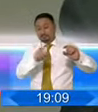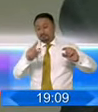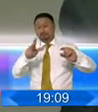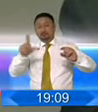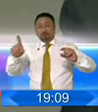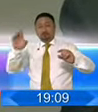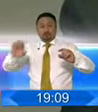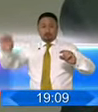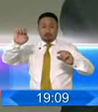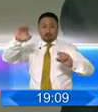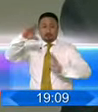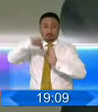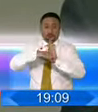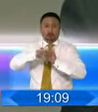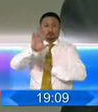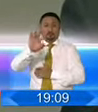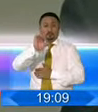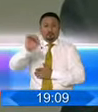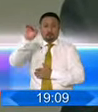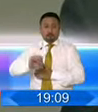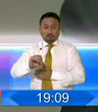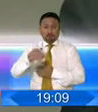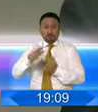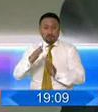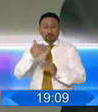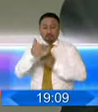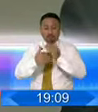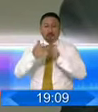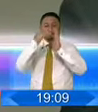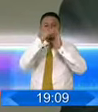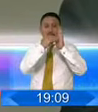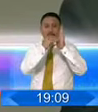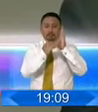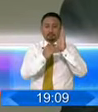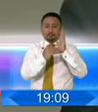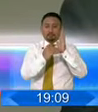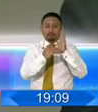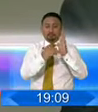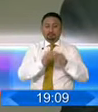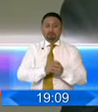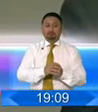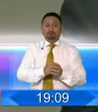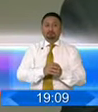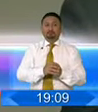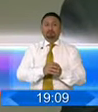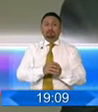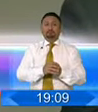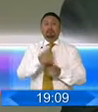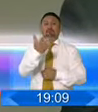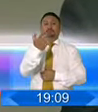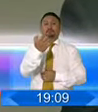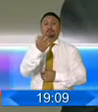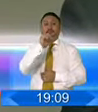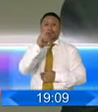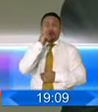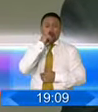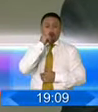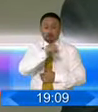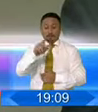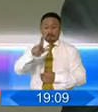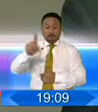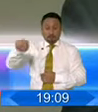enero, los descuentos son del 9% y van bajando paulatinamente hasta que la segunda quincena del mes de junio estos